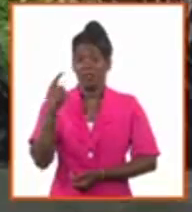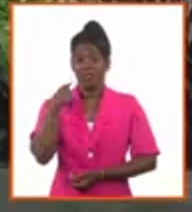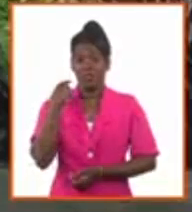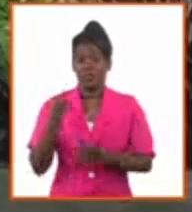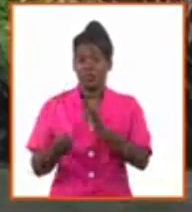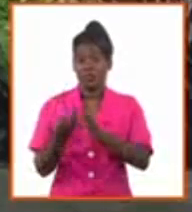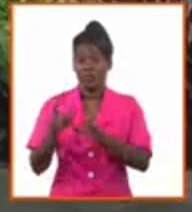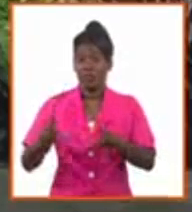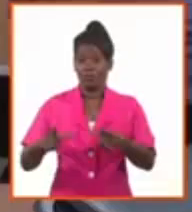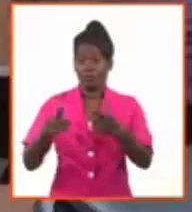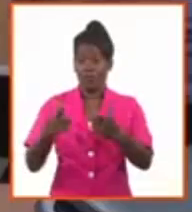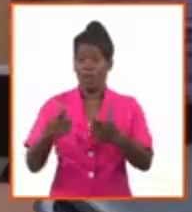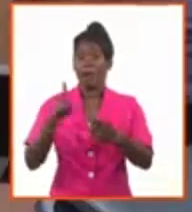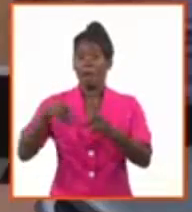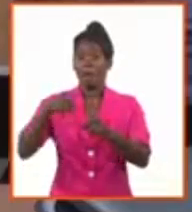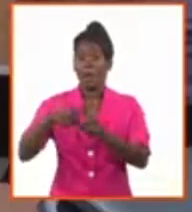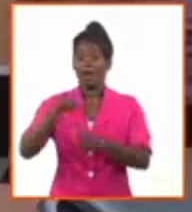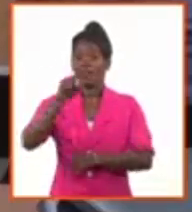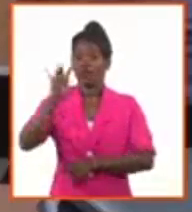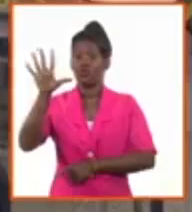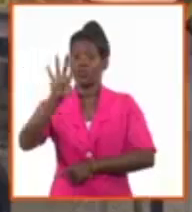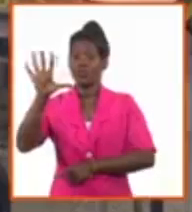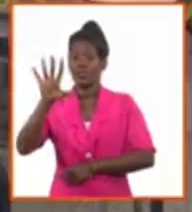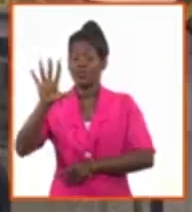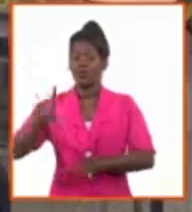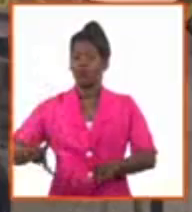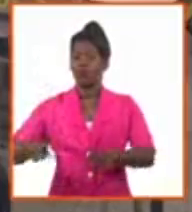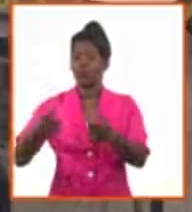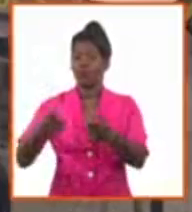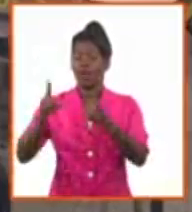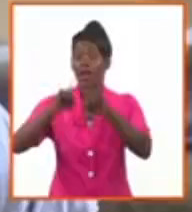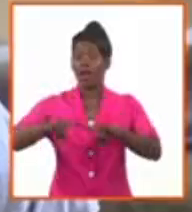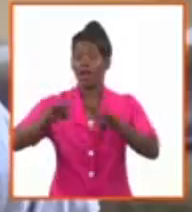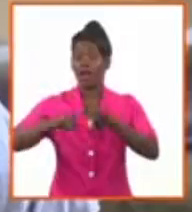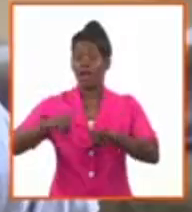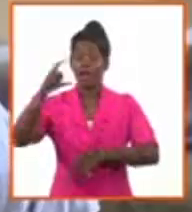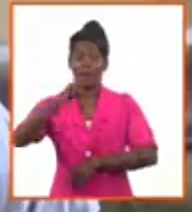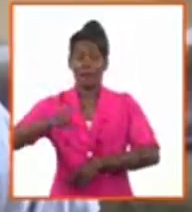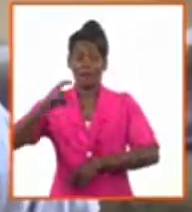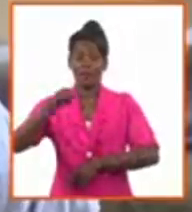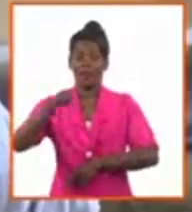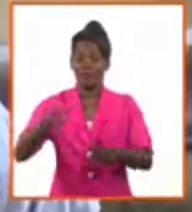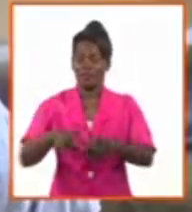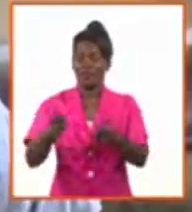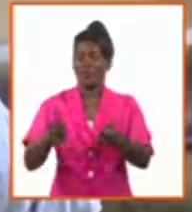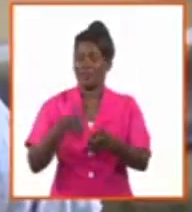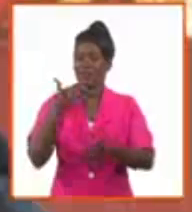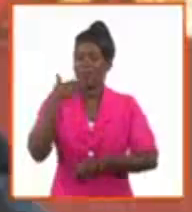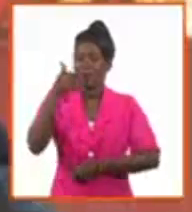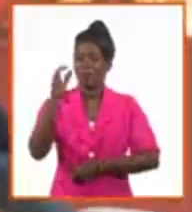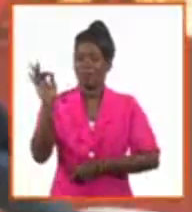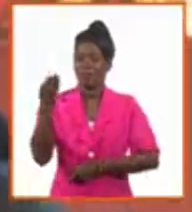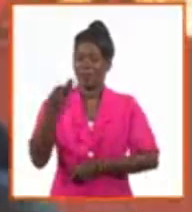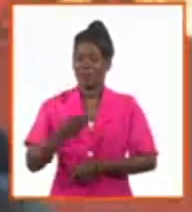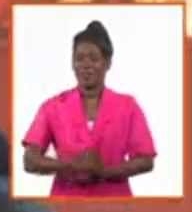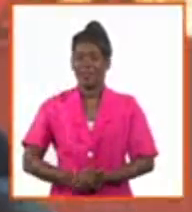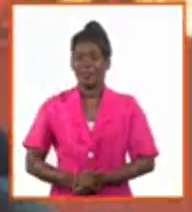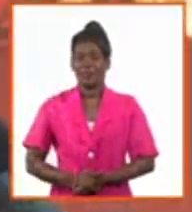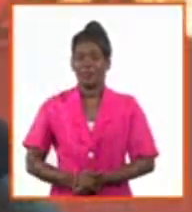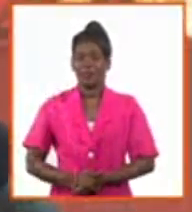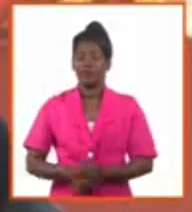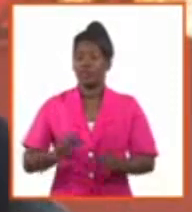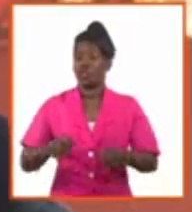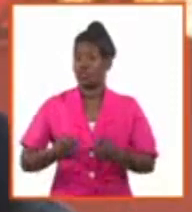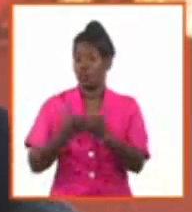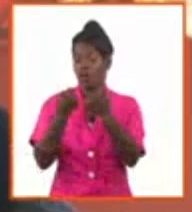y el aniversario 155 de la Universidad Camagüeyana, este congreso adquiere un matiz especial. Coincidirá también